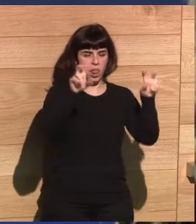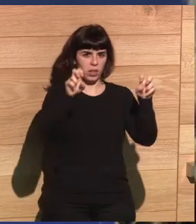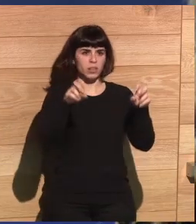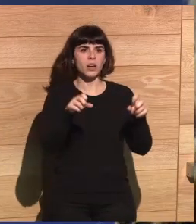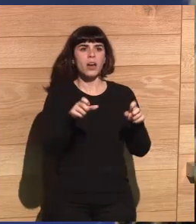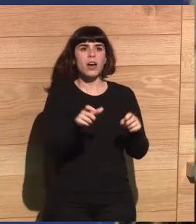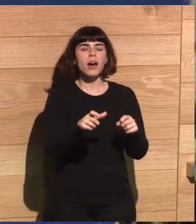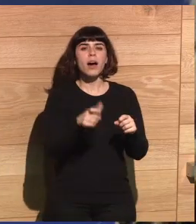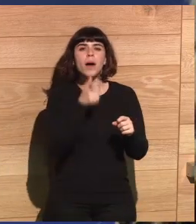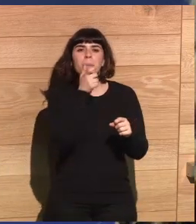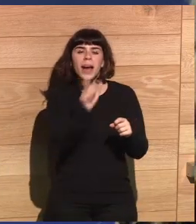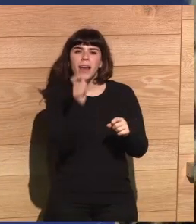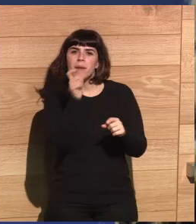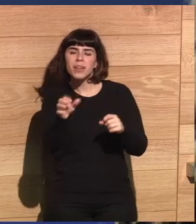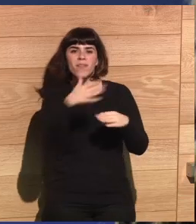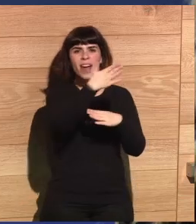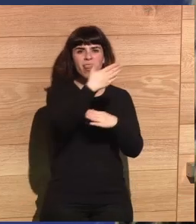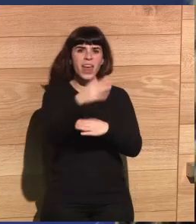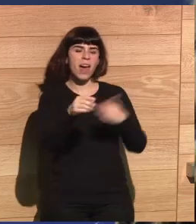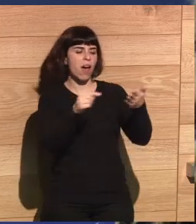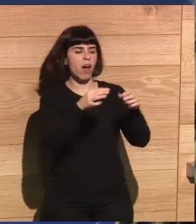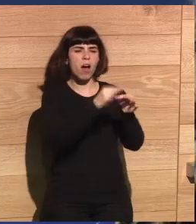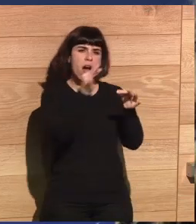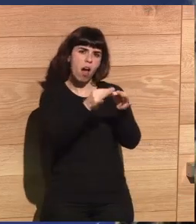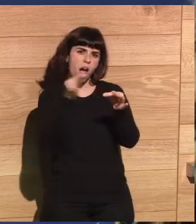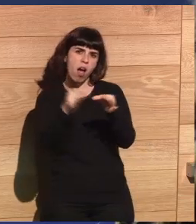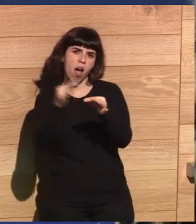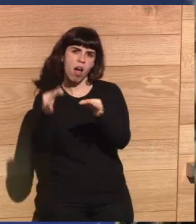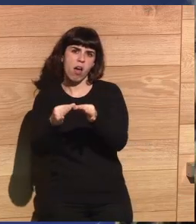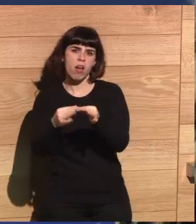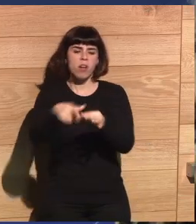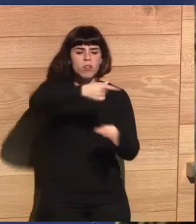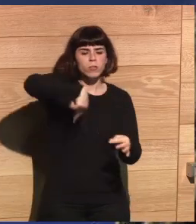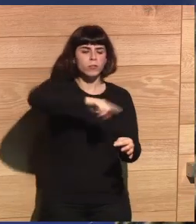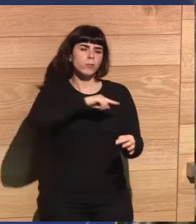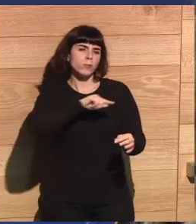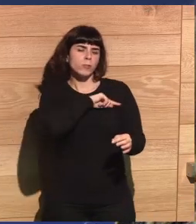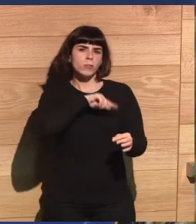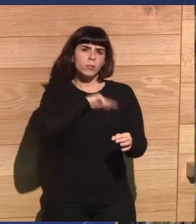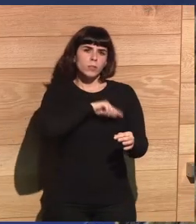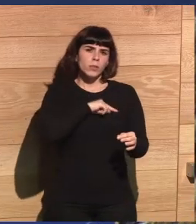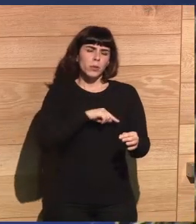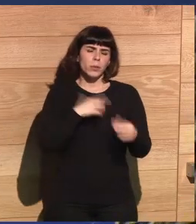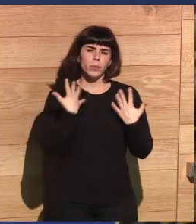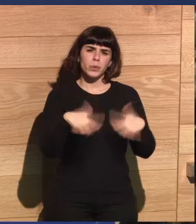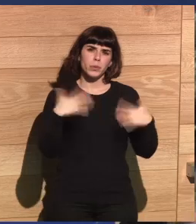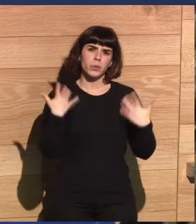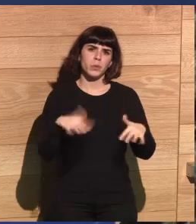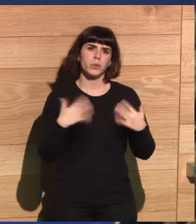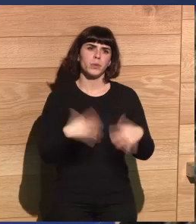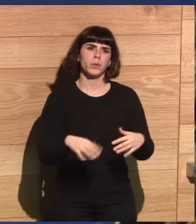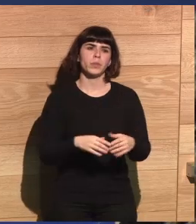esas palabras que ella abordaba en la bandera, yo creo que a todos nos conmueven hoy y nos sacuden como